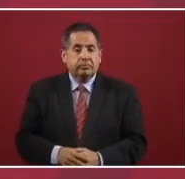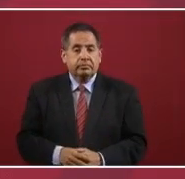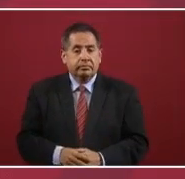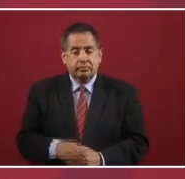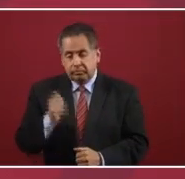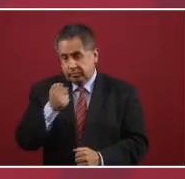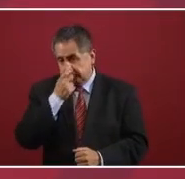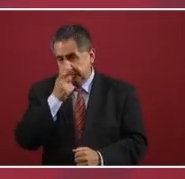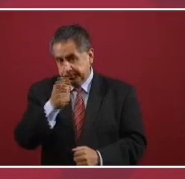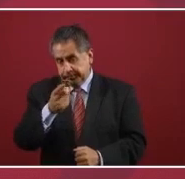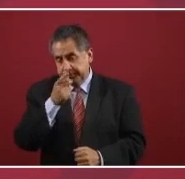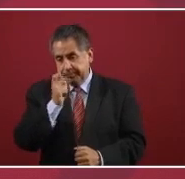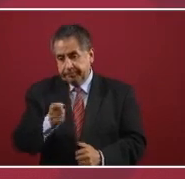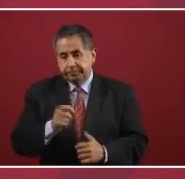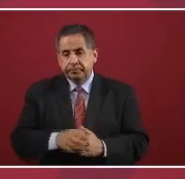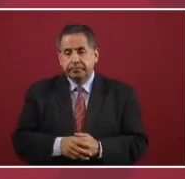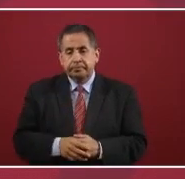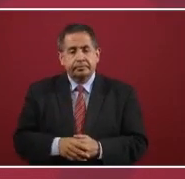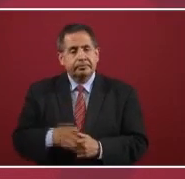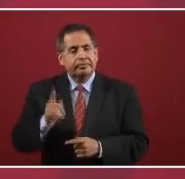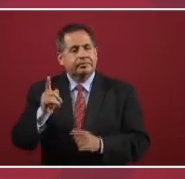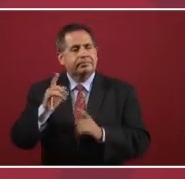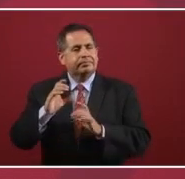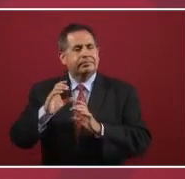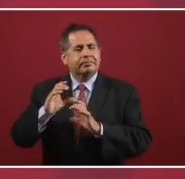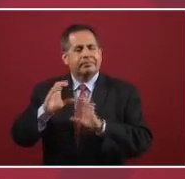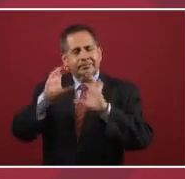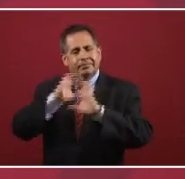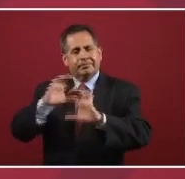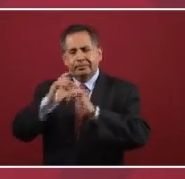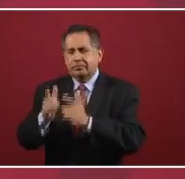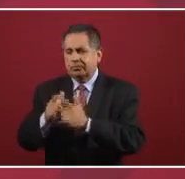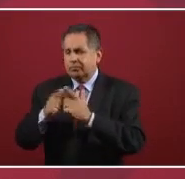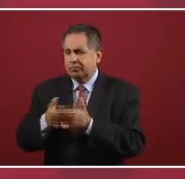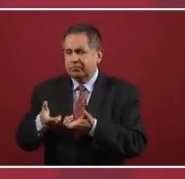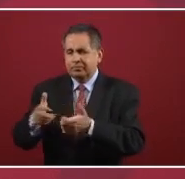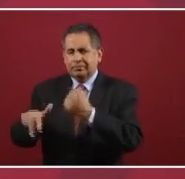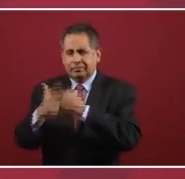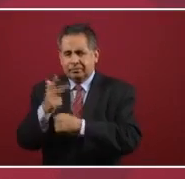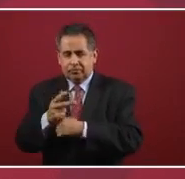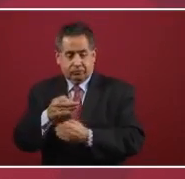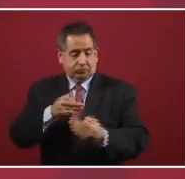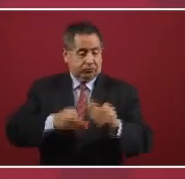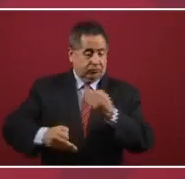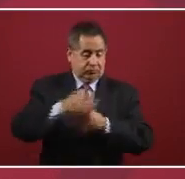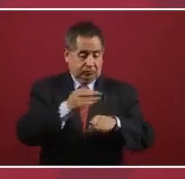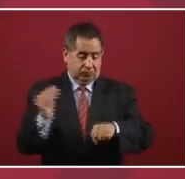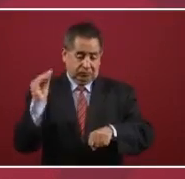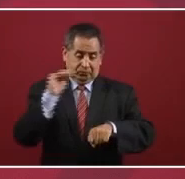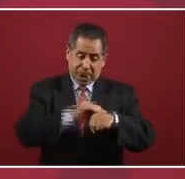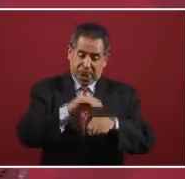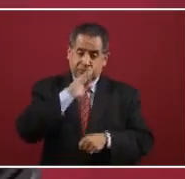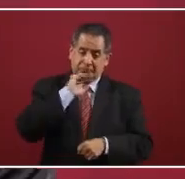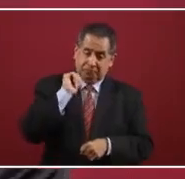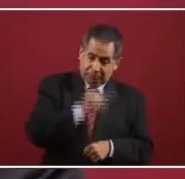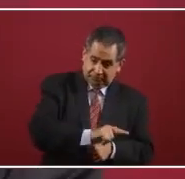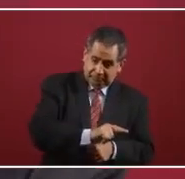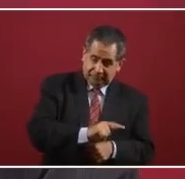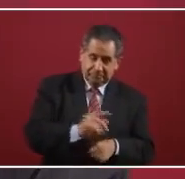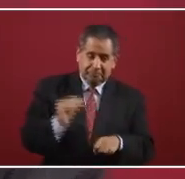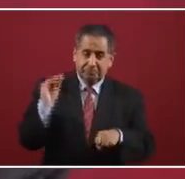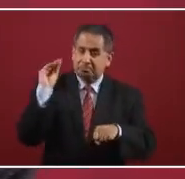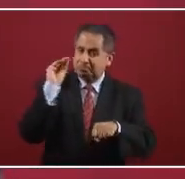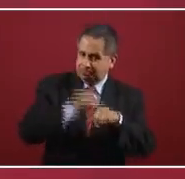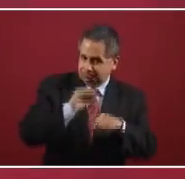Les decía yo que hay una canción de Calle 13, ¿no? Todos a portarnos mal, a portarnos mal,